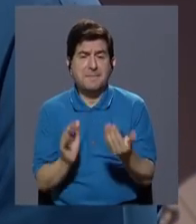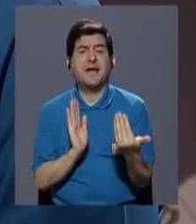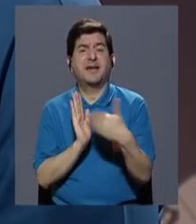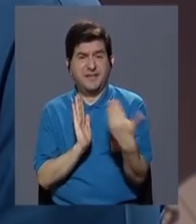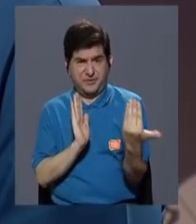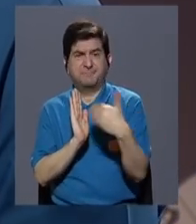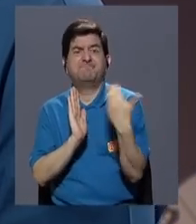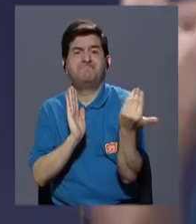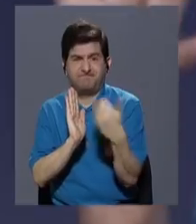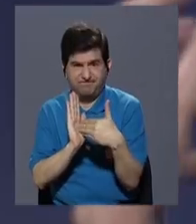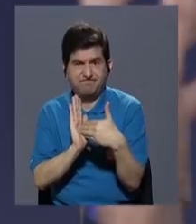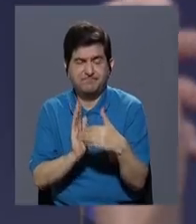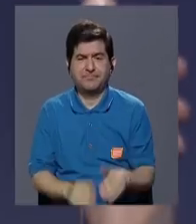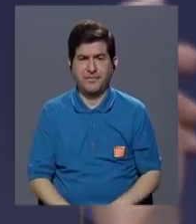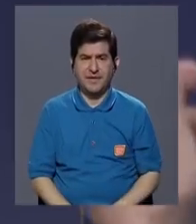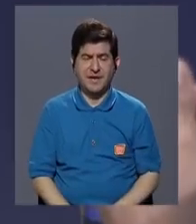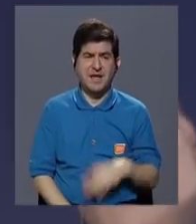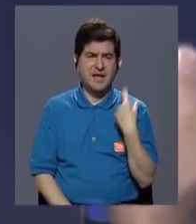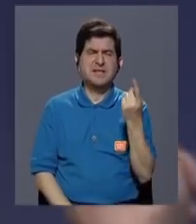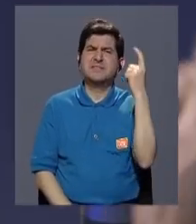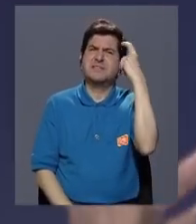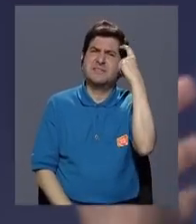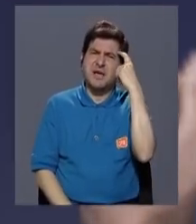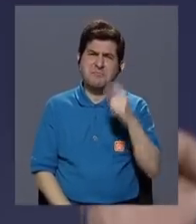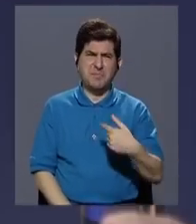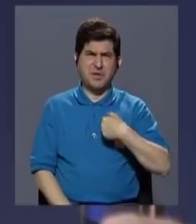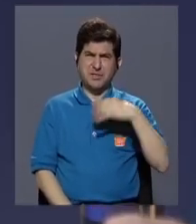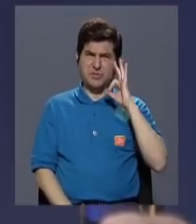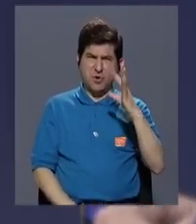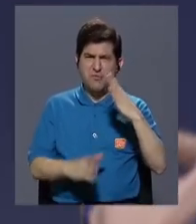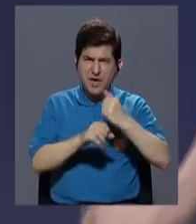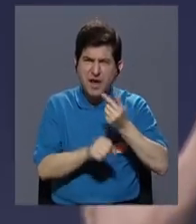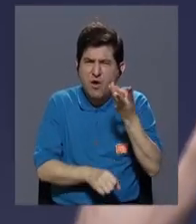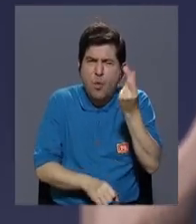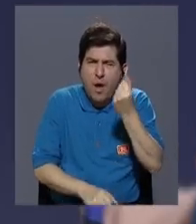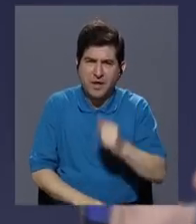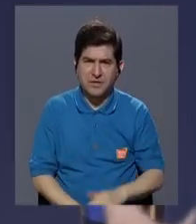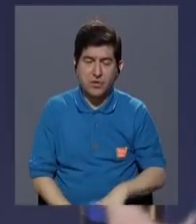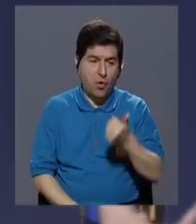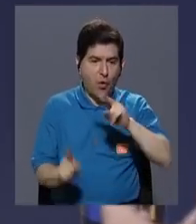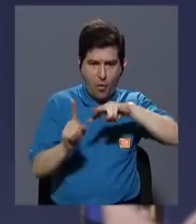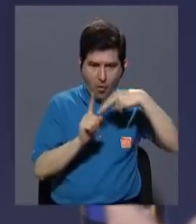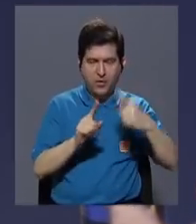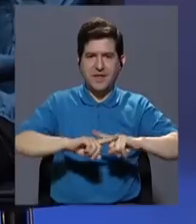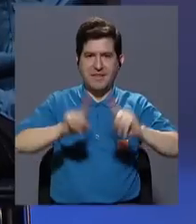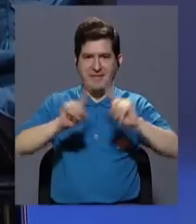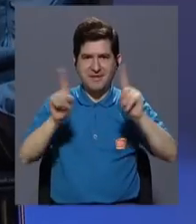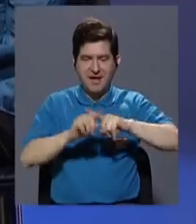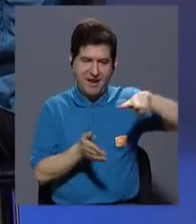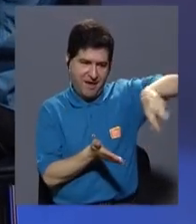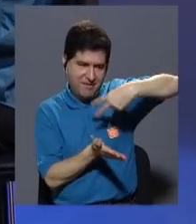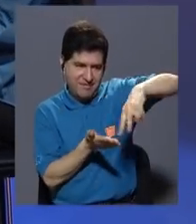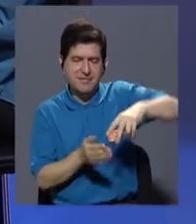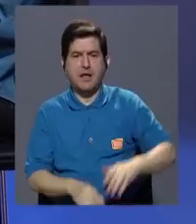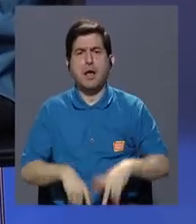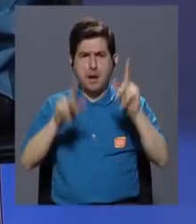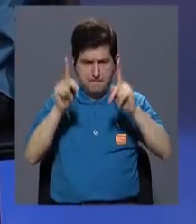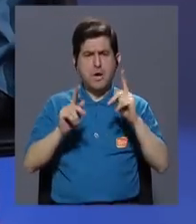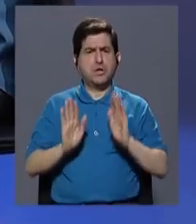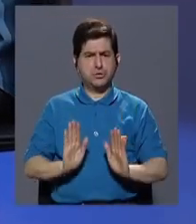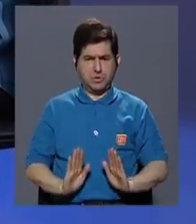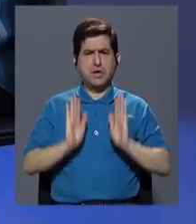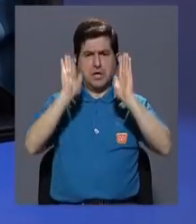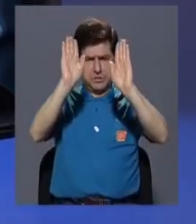come el miedo nos come y siempre pensamos que también lo estaremos haciendo entonces esta es otra perspectiva del baile sin duda hay bailarines